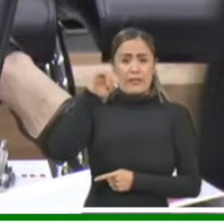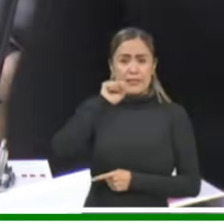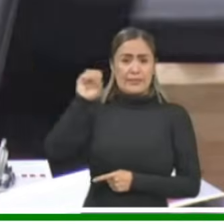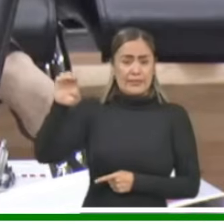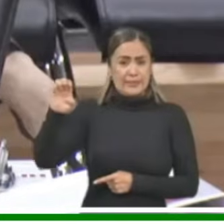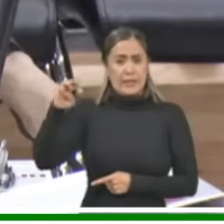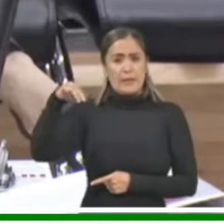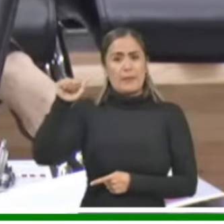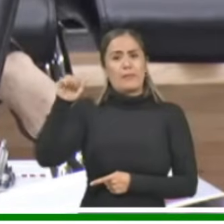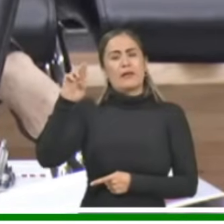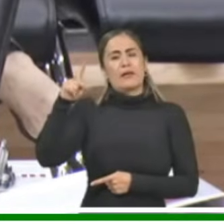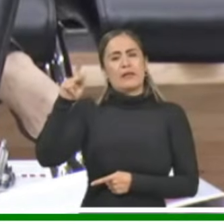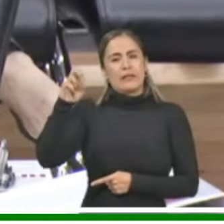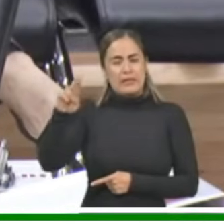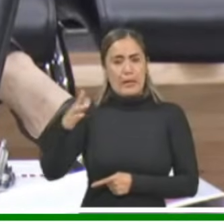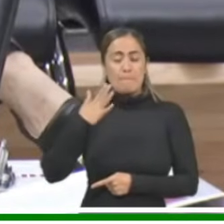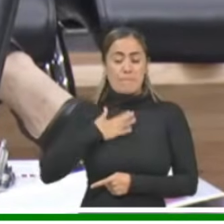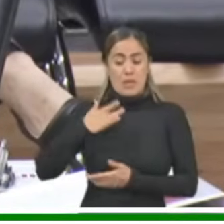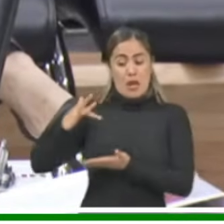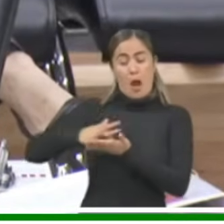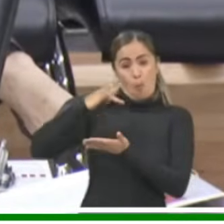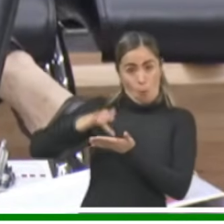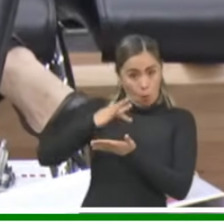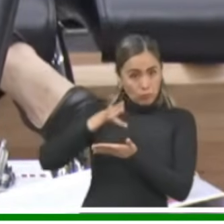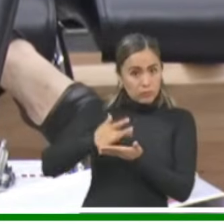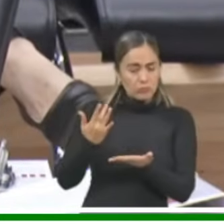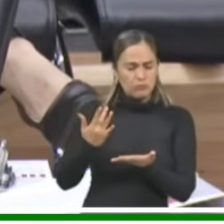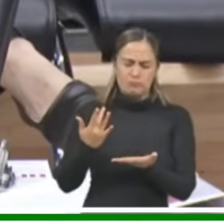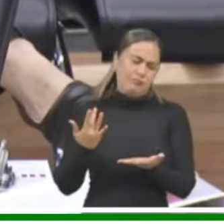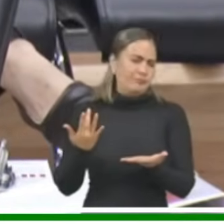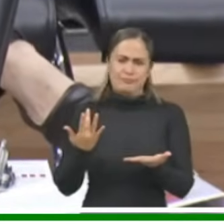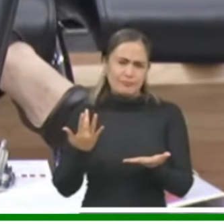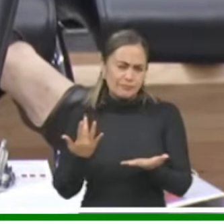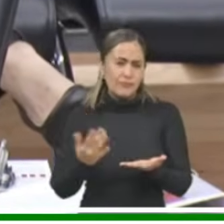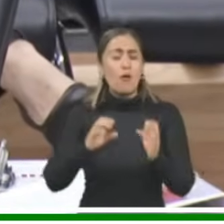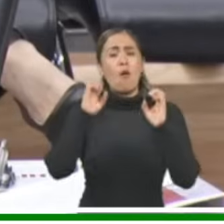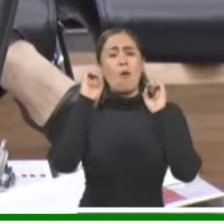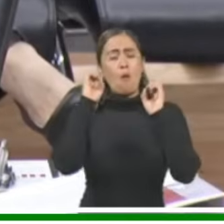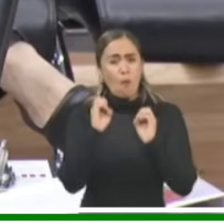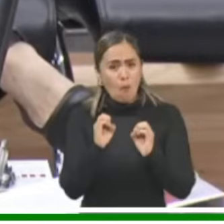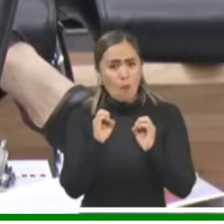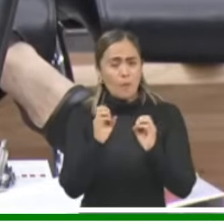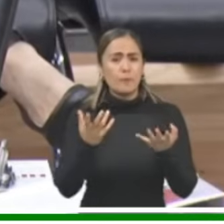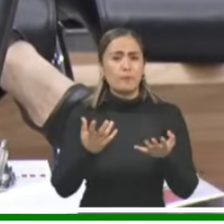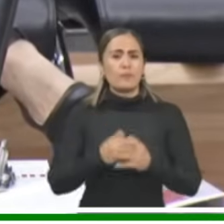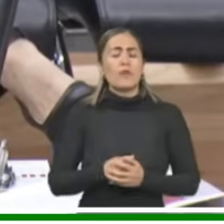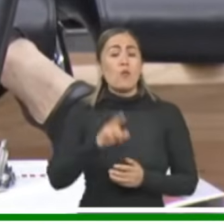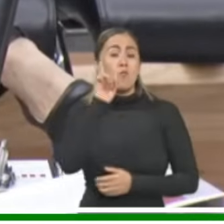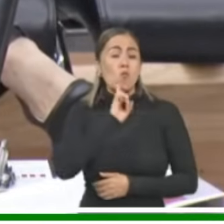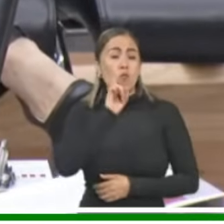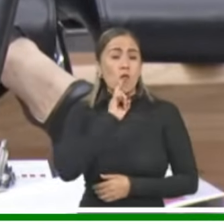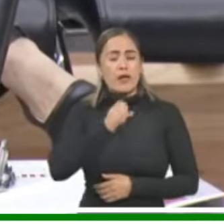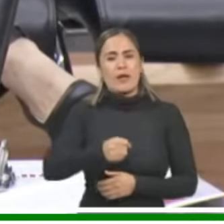que responde a nuestras posiciones. Nadie podrá decir que es una